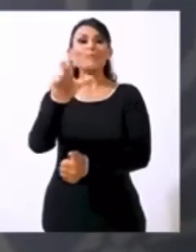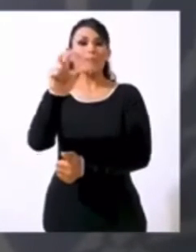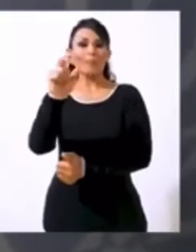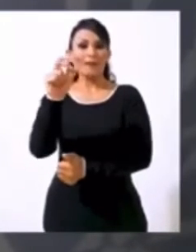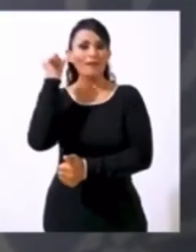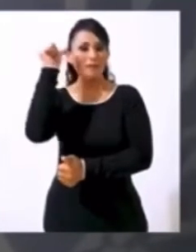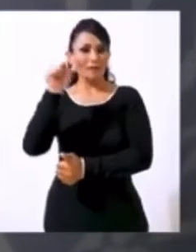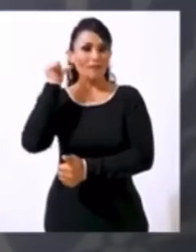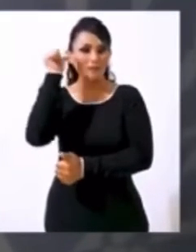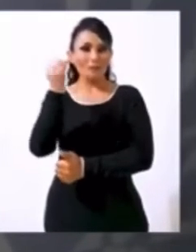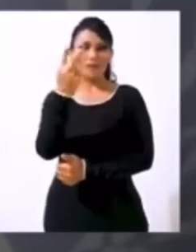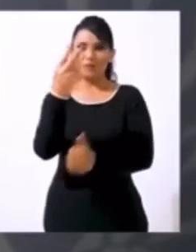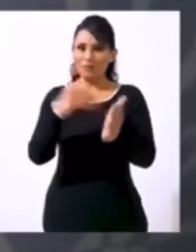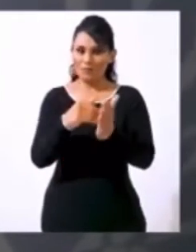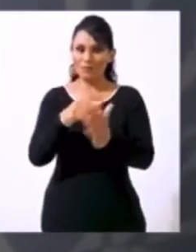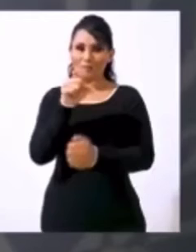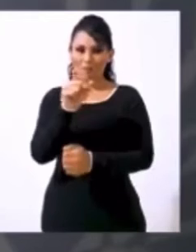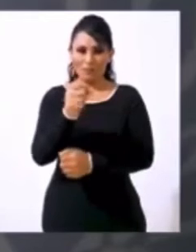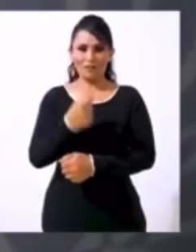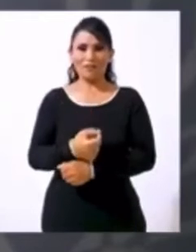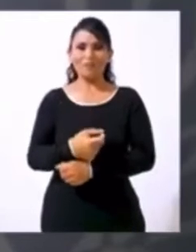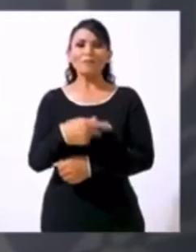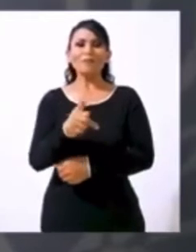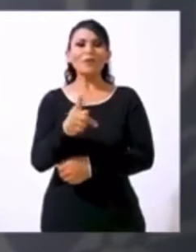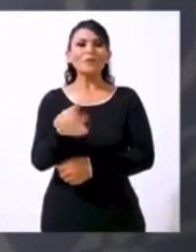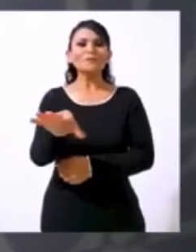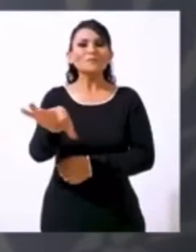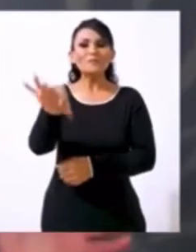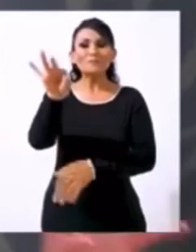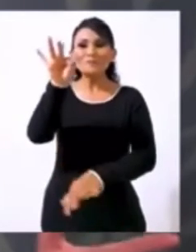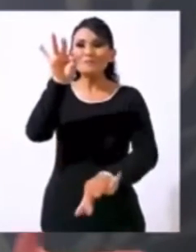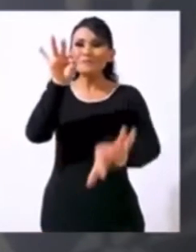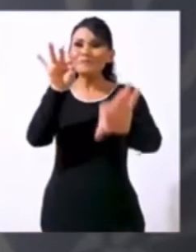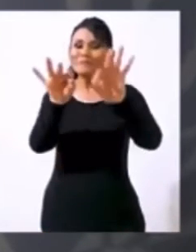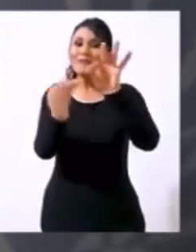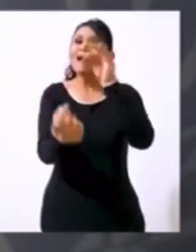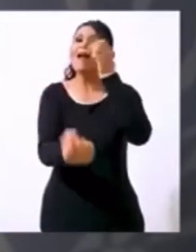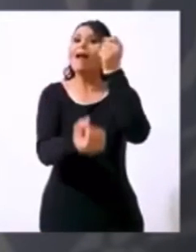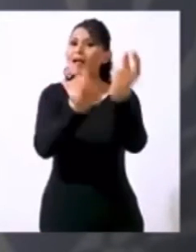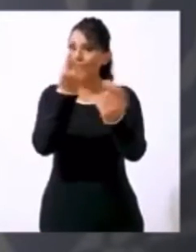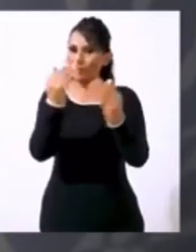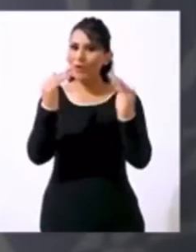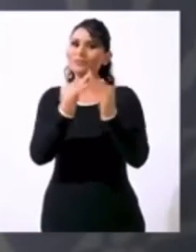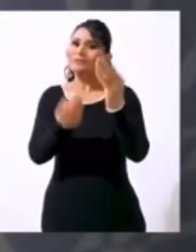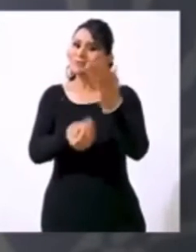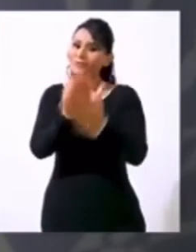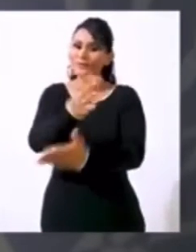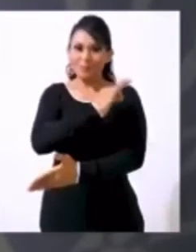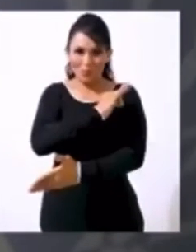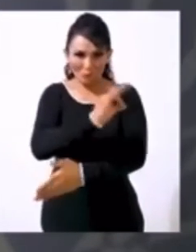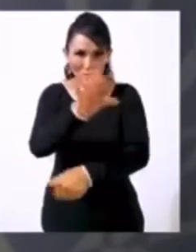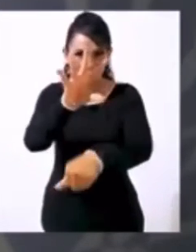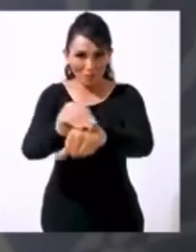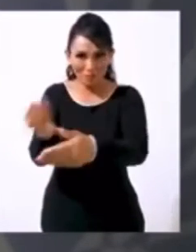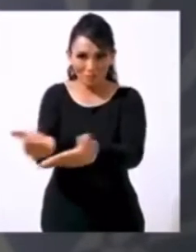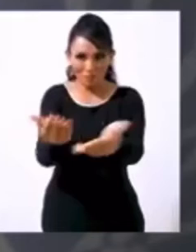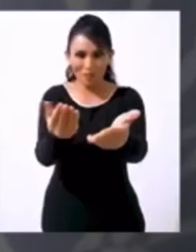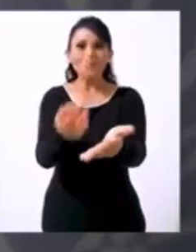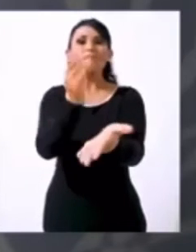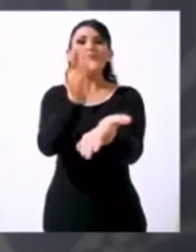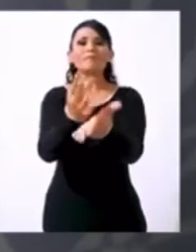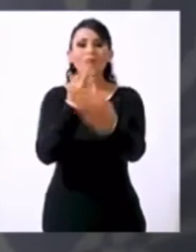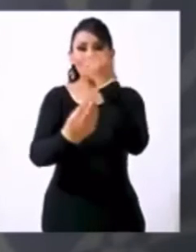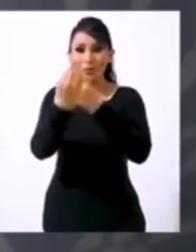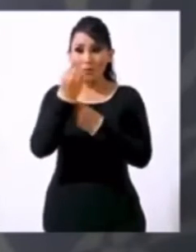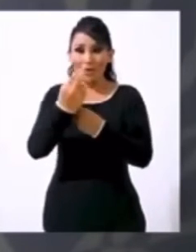2020. La excepción será aquellas personas que tengan la necesidad de salir por alimentos o